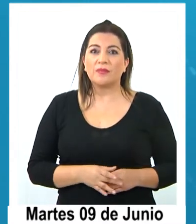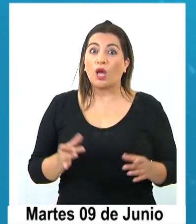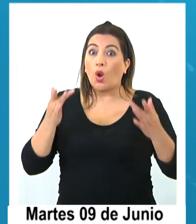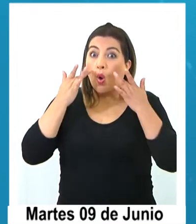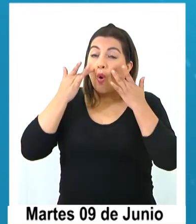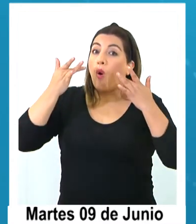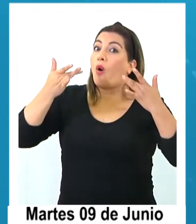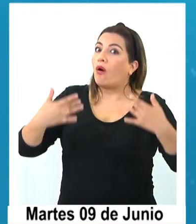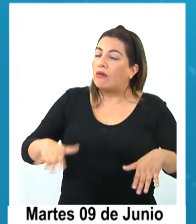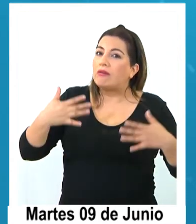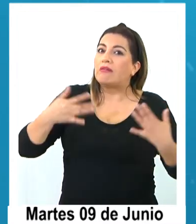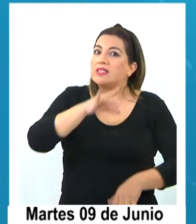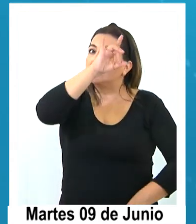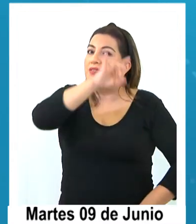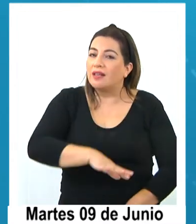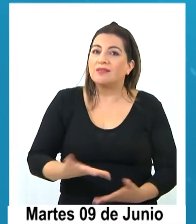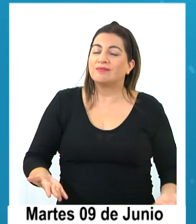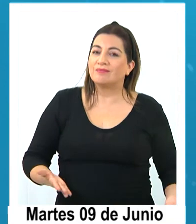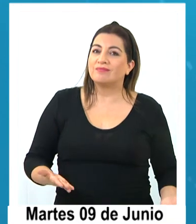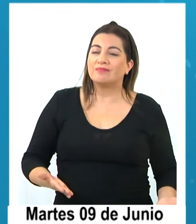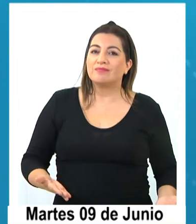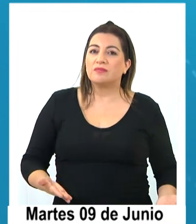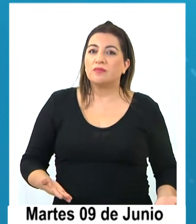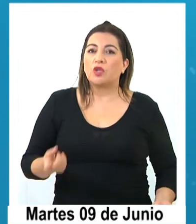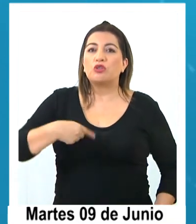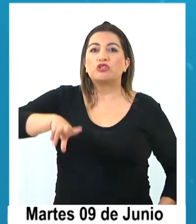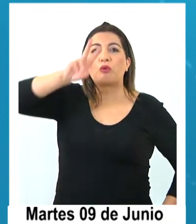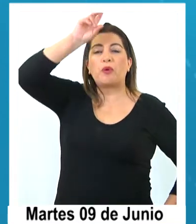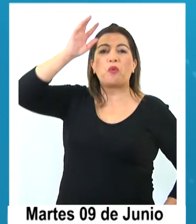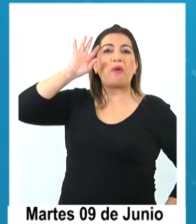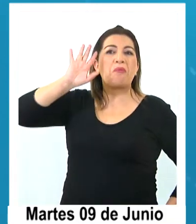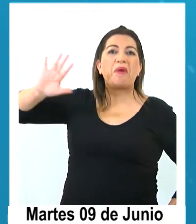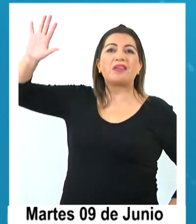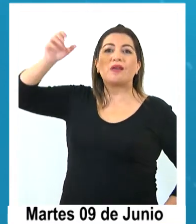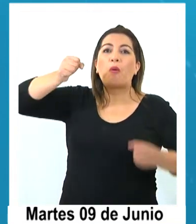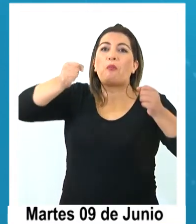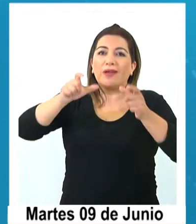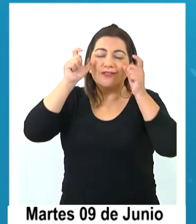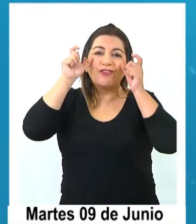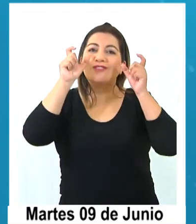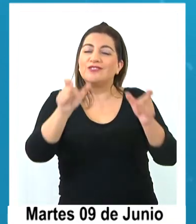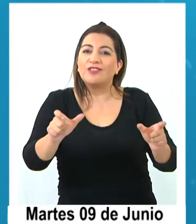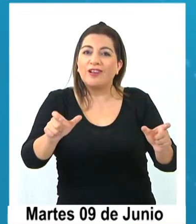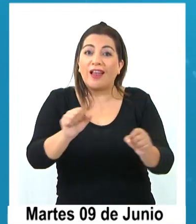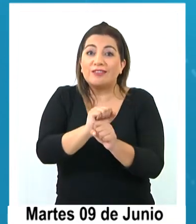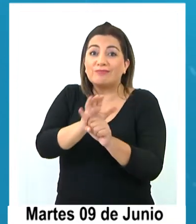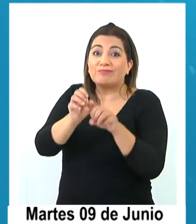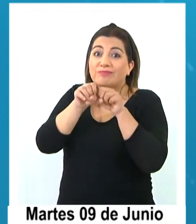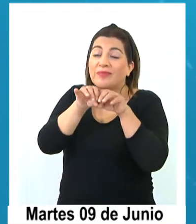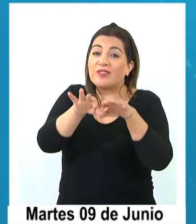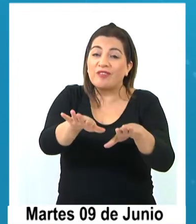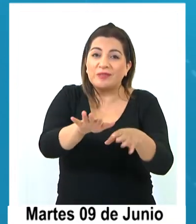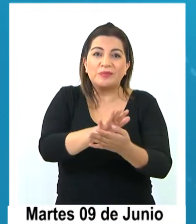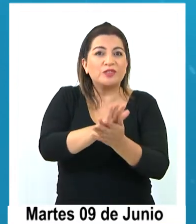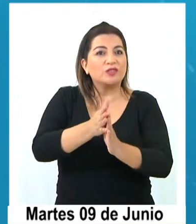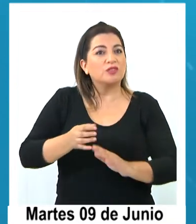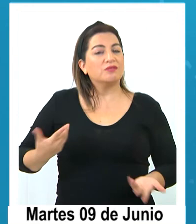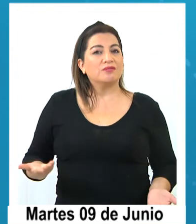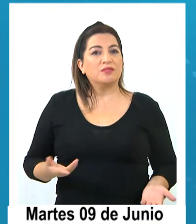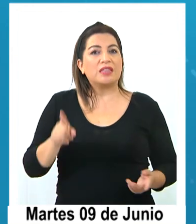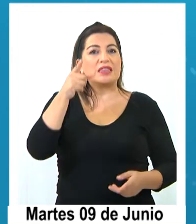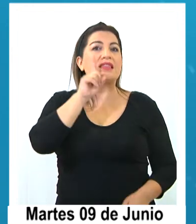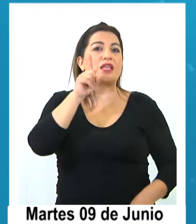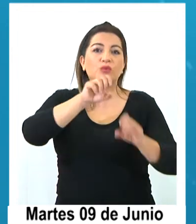Con sorpresa, con sorpresa a Chile, porque nos imaginábamos que podía controlar la pandemia por todo,